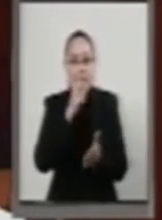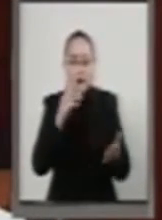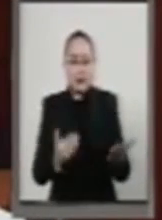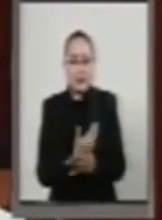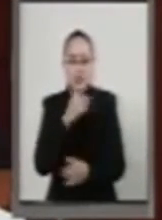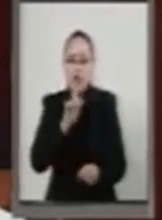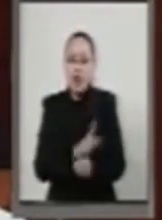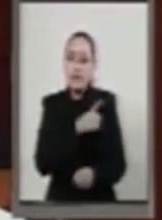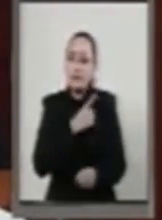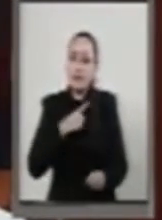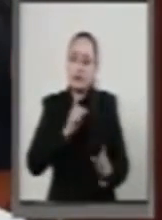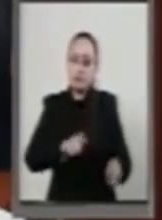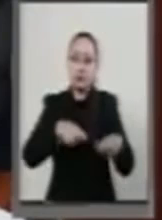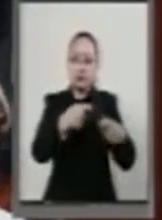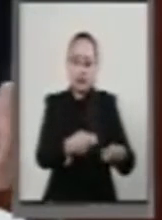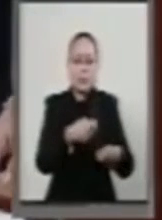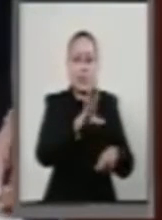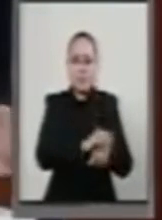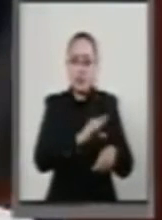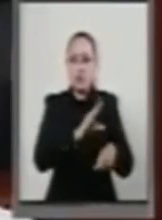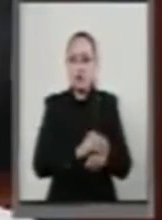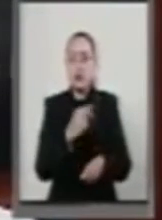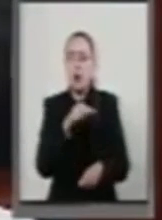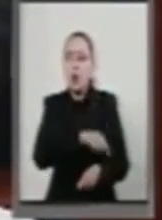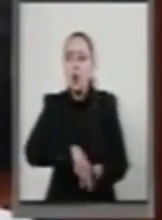debe de otorgar las facilidades necesarias